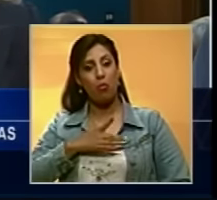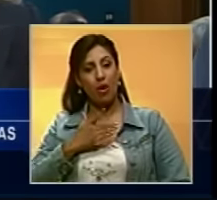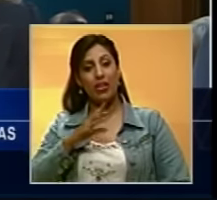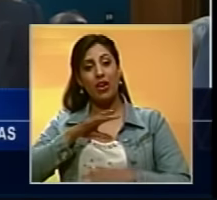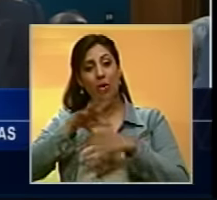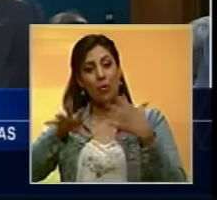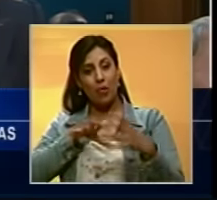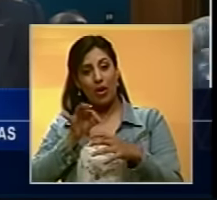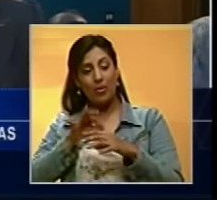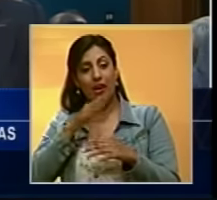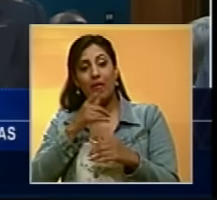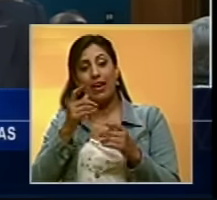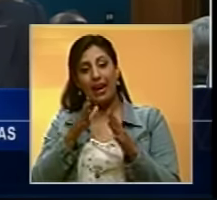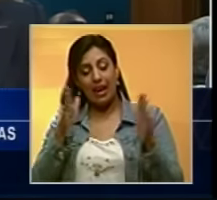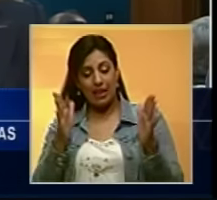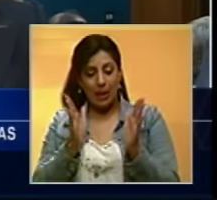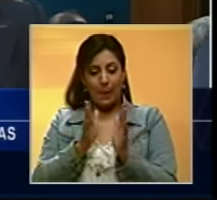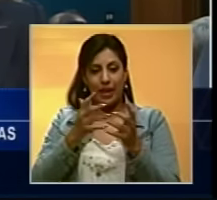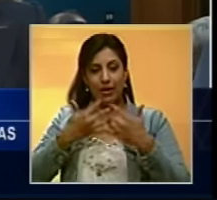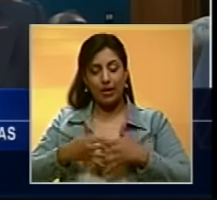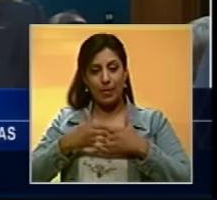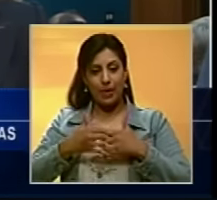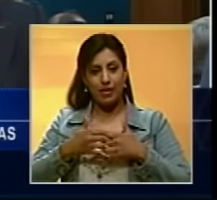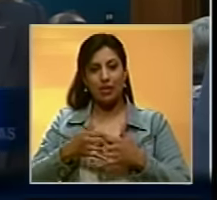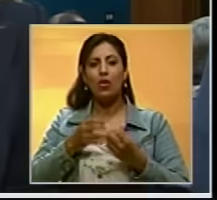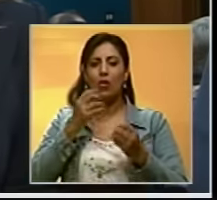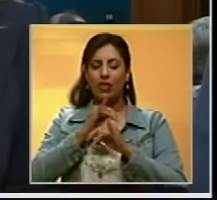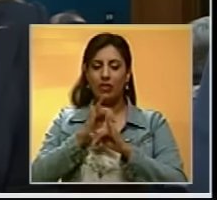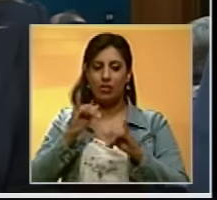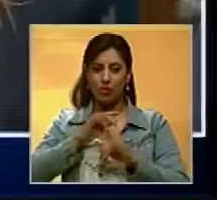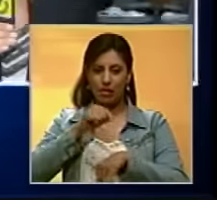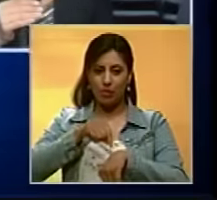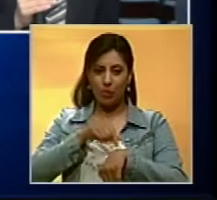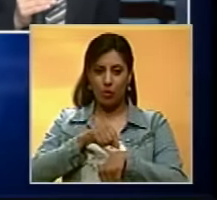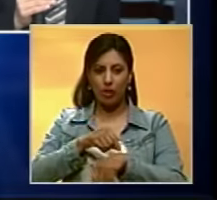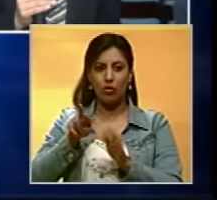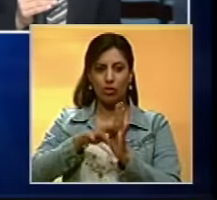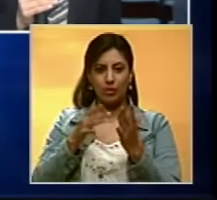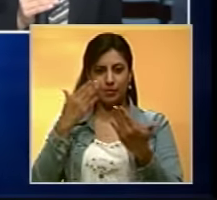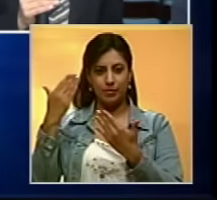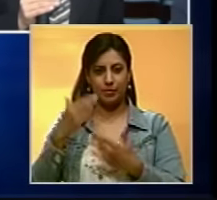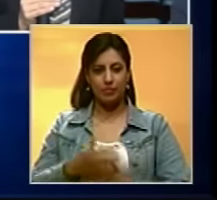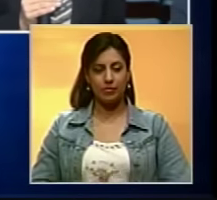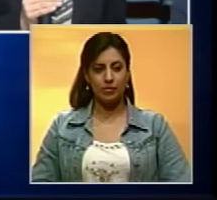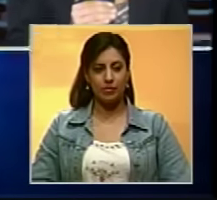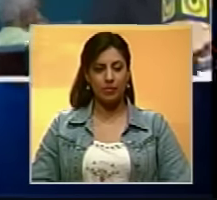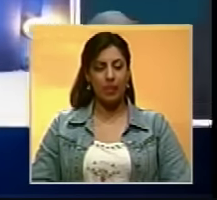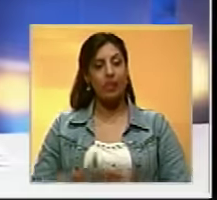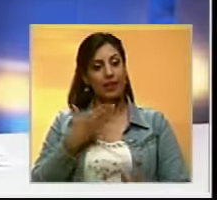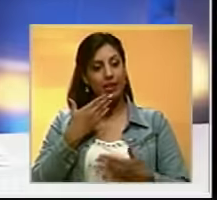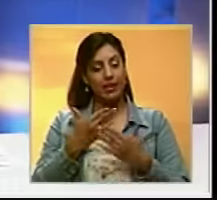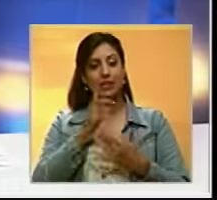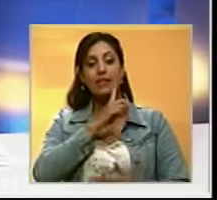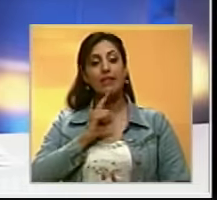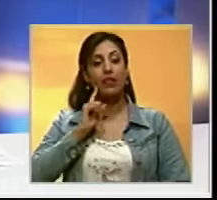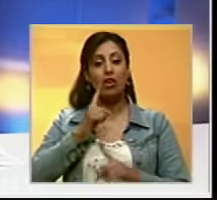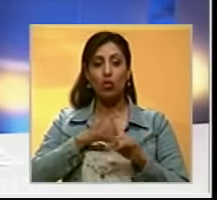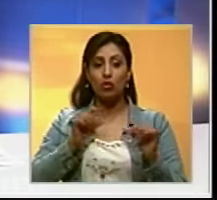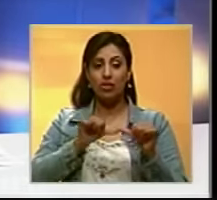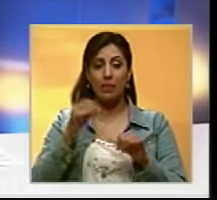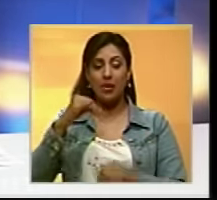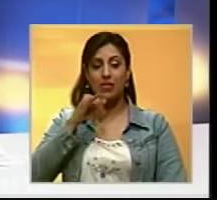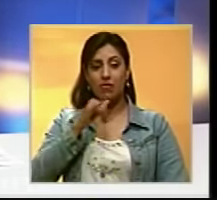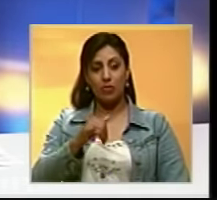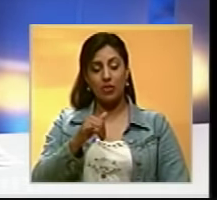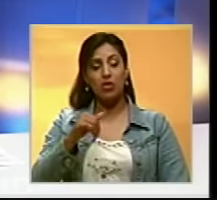traer consecuencias para los grandes y pequeños empresarios Esta es toda la información que tenemos por los momentos regresamos vamos al pas los estudios gracias Diana continuamos jesú